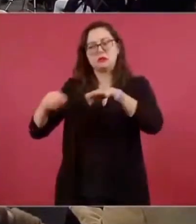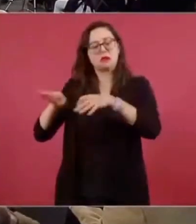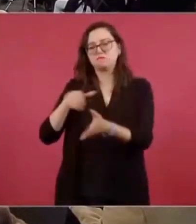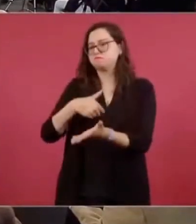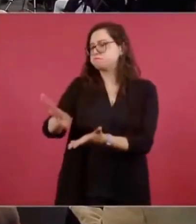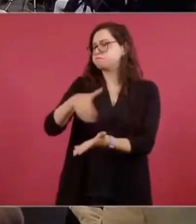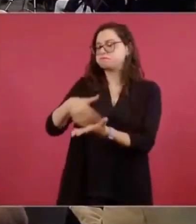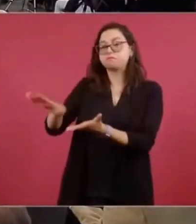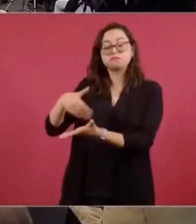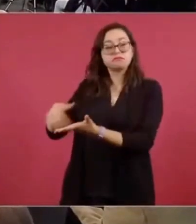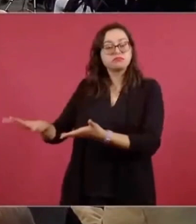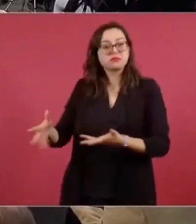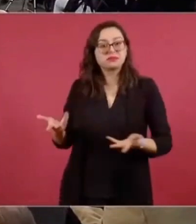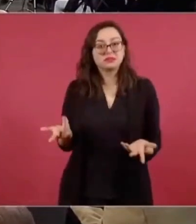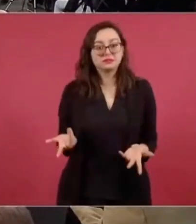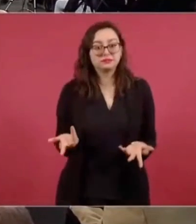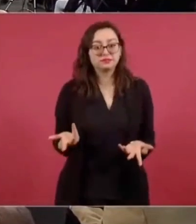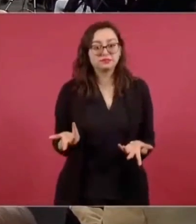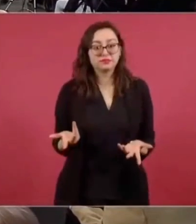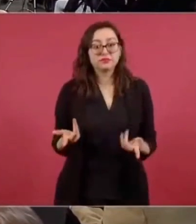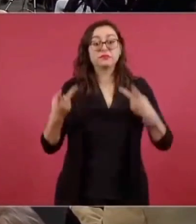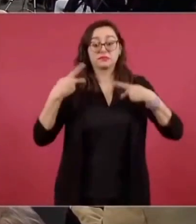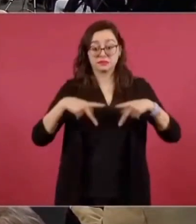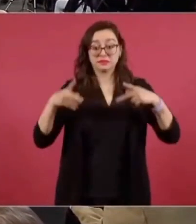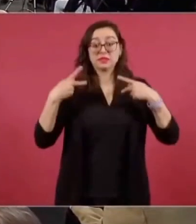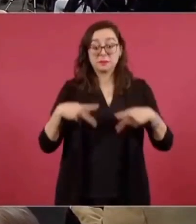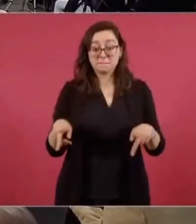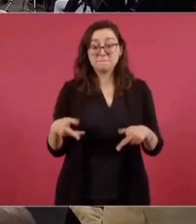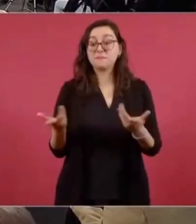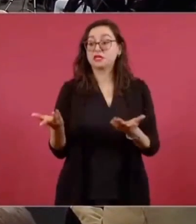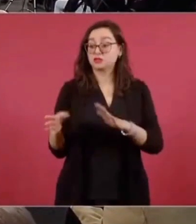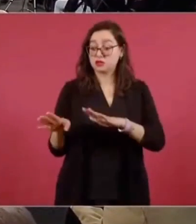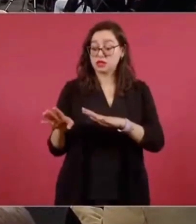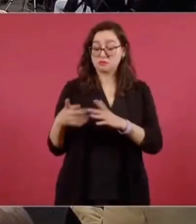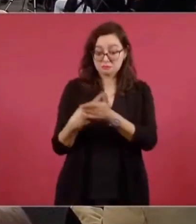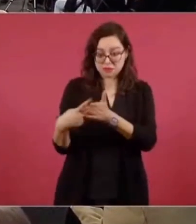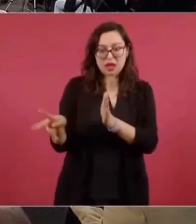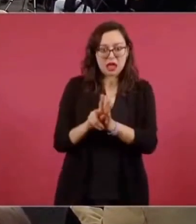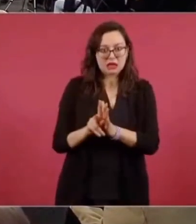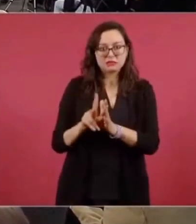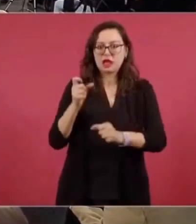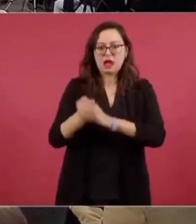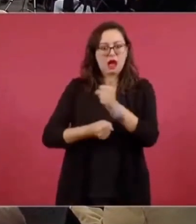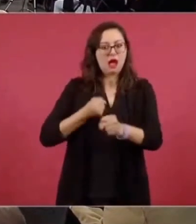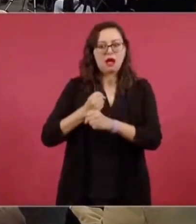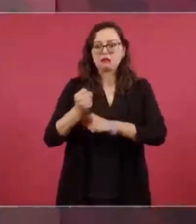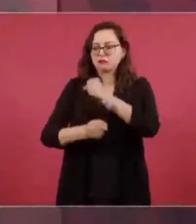liquidaban a los trabajadores de base, a los operativos